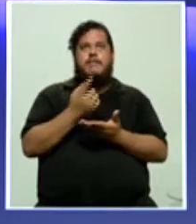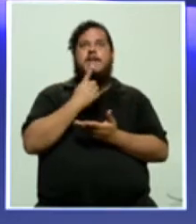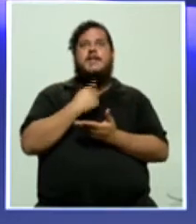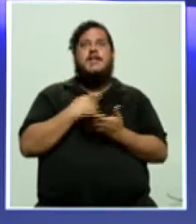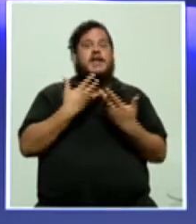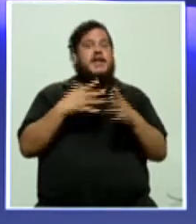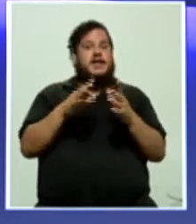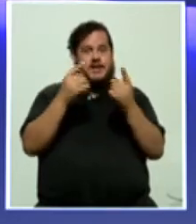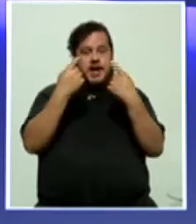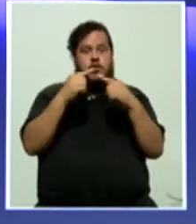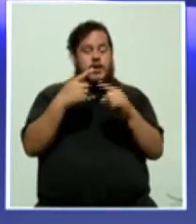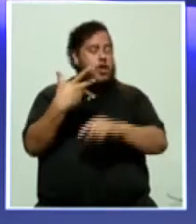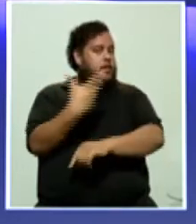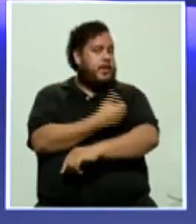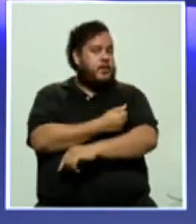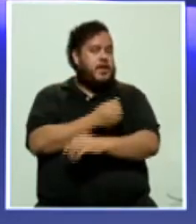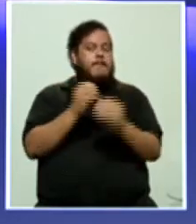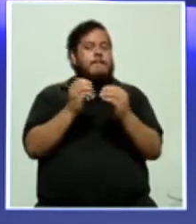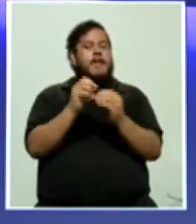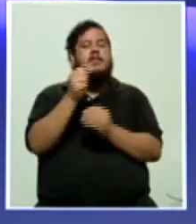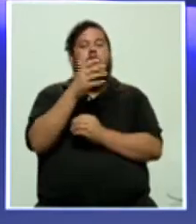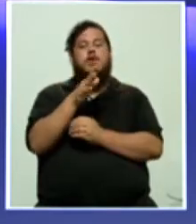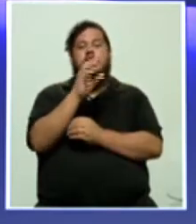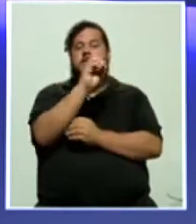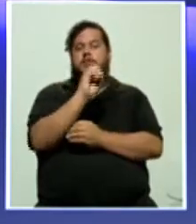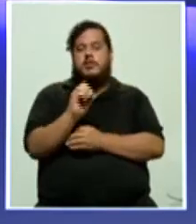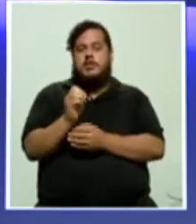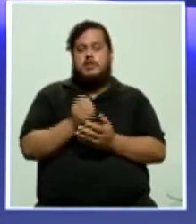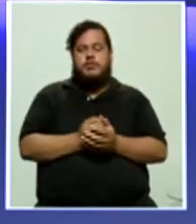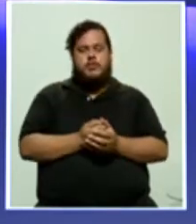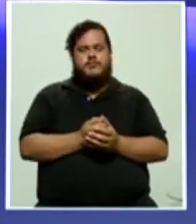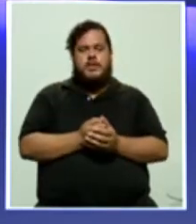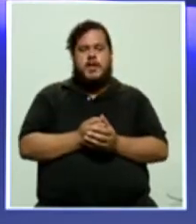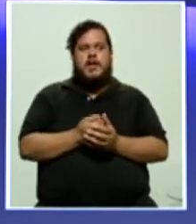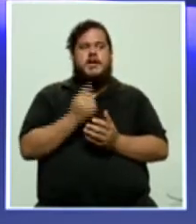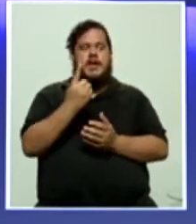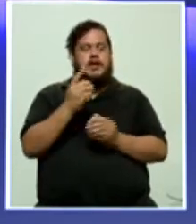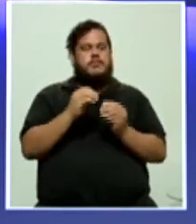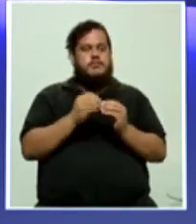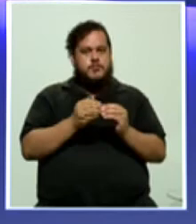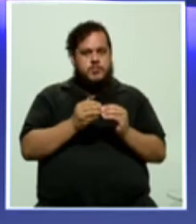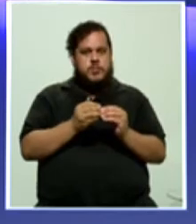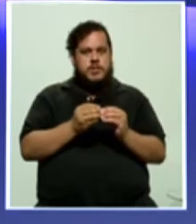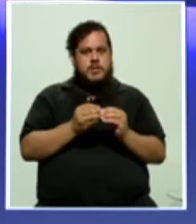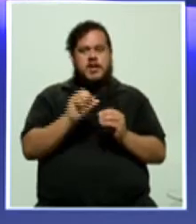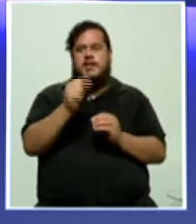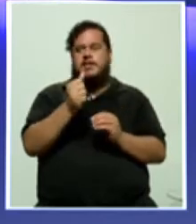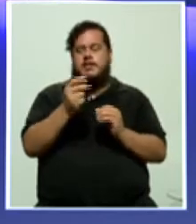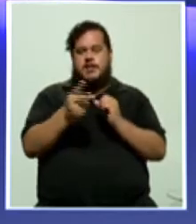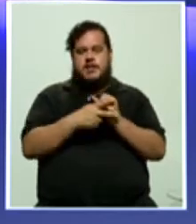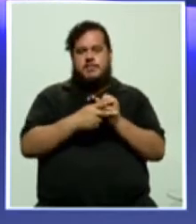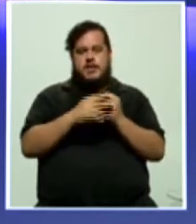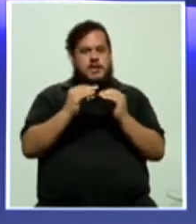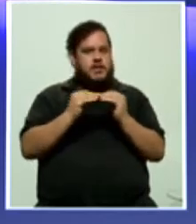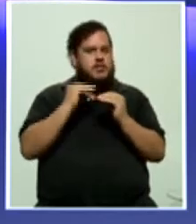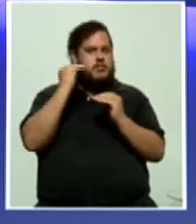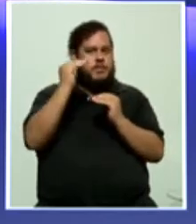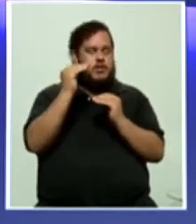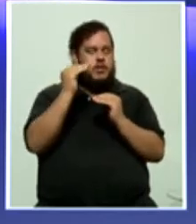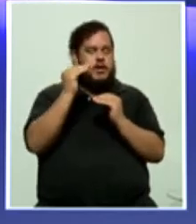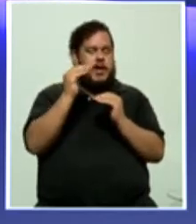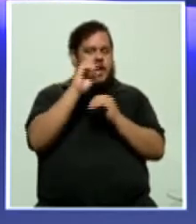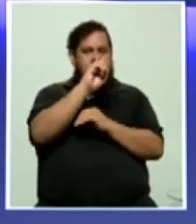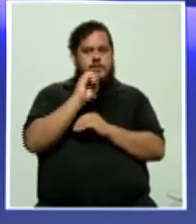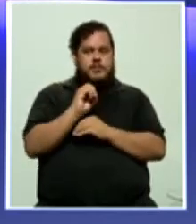han logrado vacunar más de un 15%, que es una cifra 10 veces superior al porcentaje